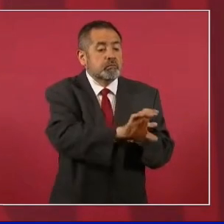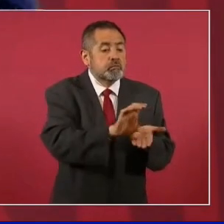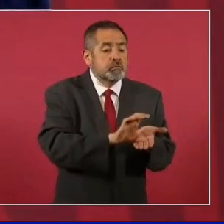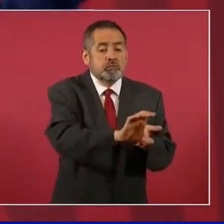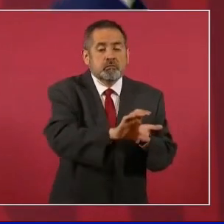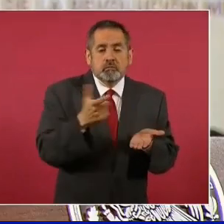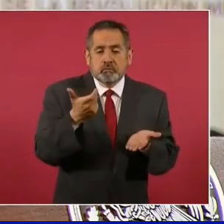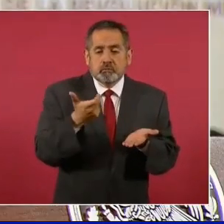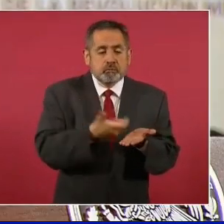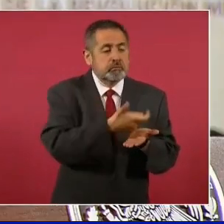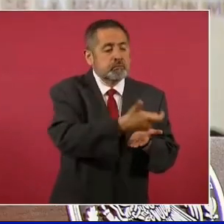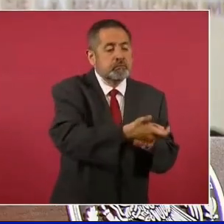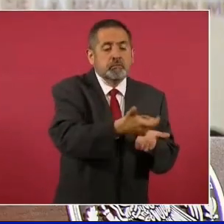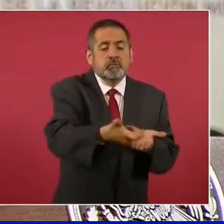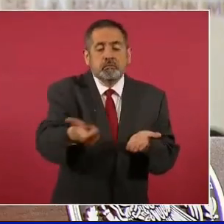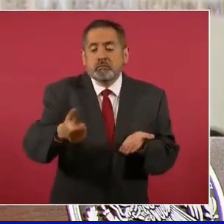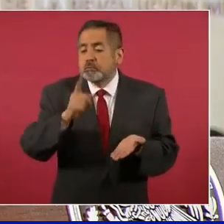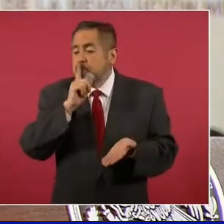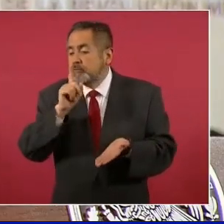En el gobierno anterior,